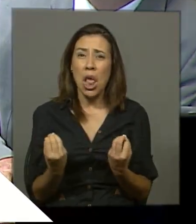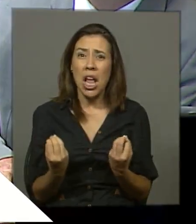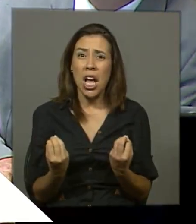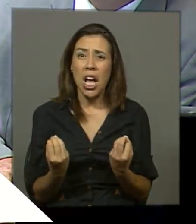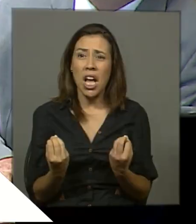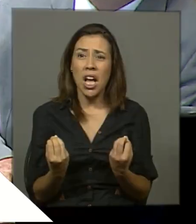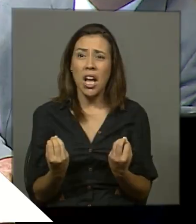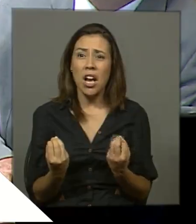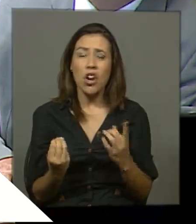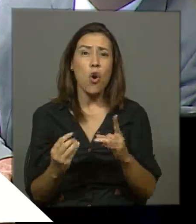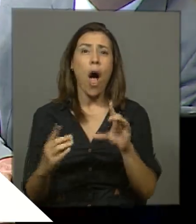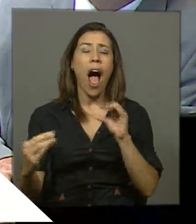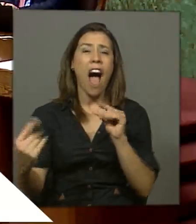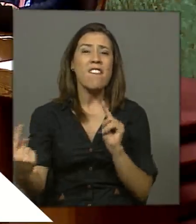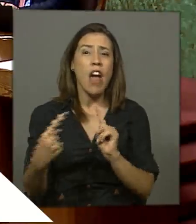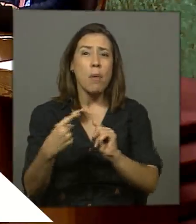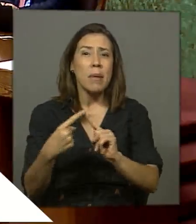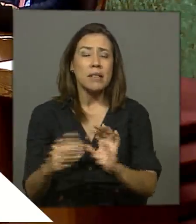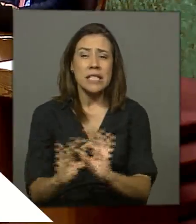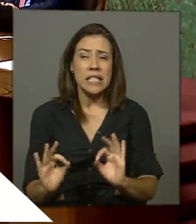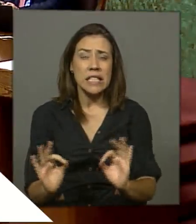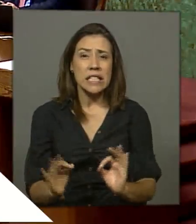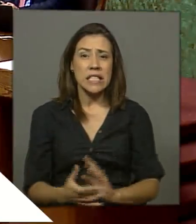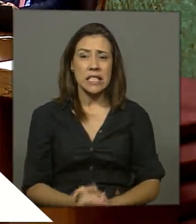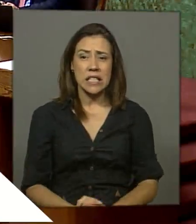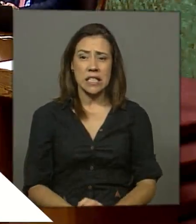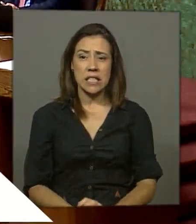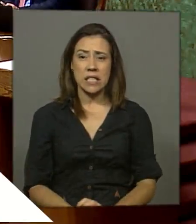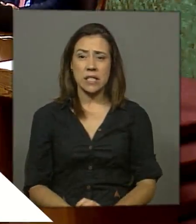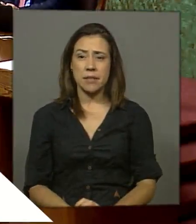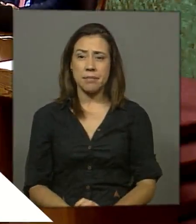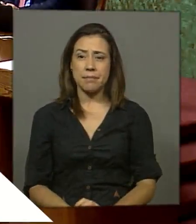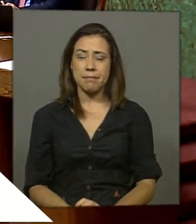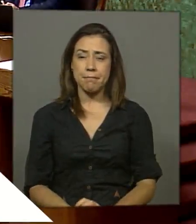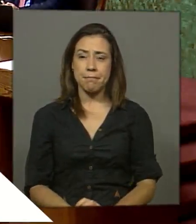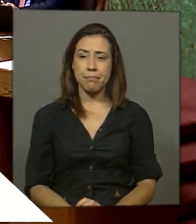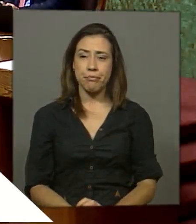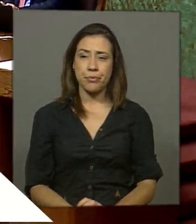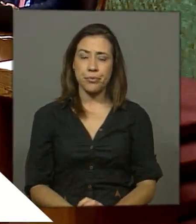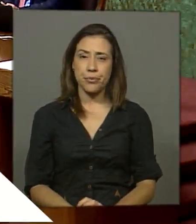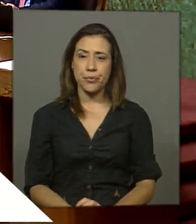siquiera los han contactado señor